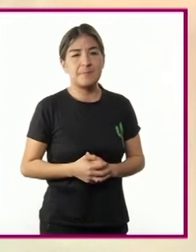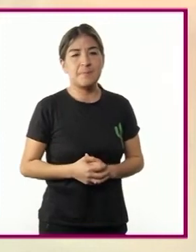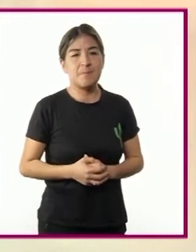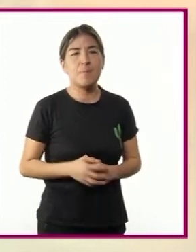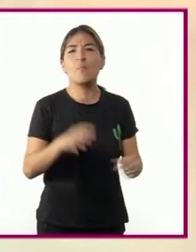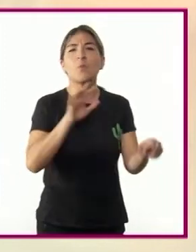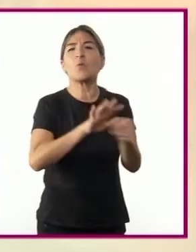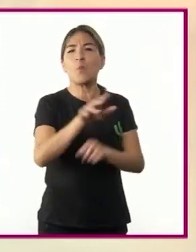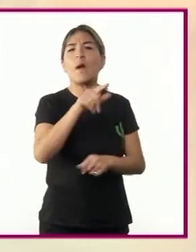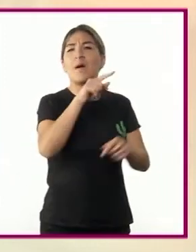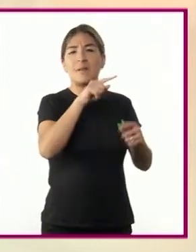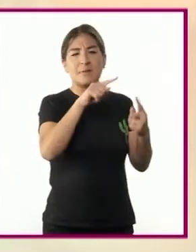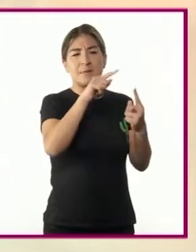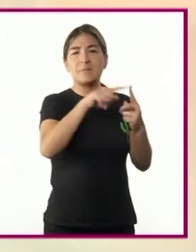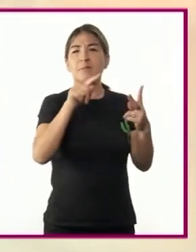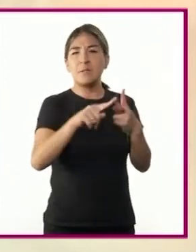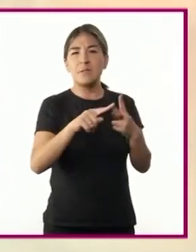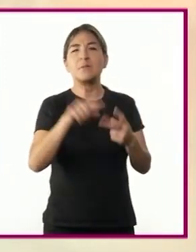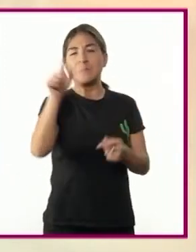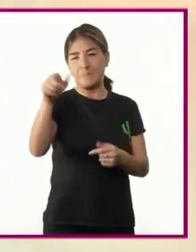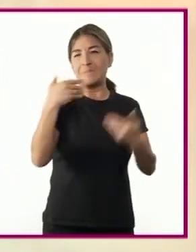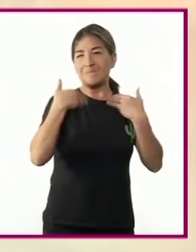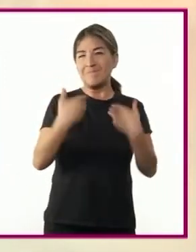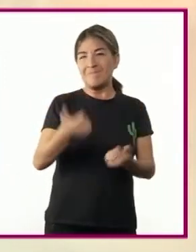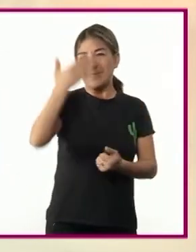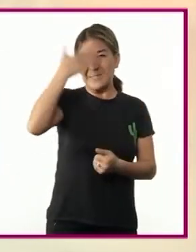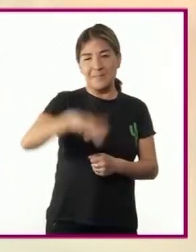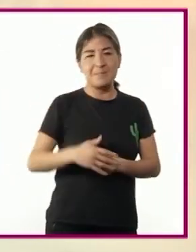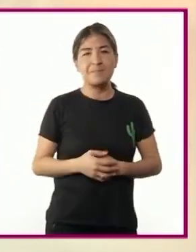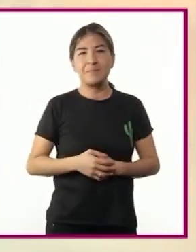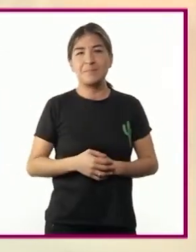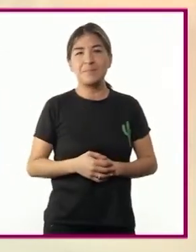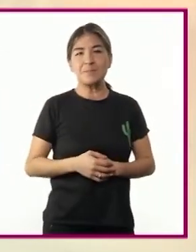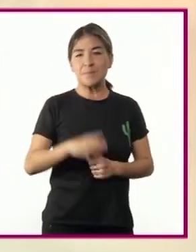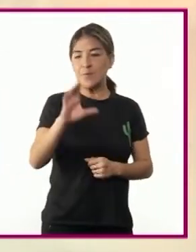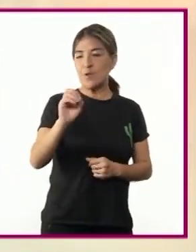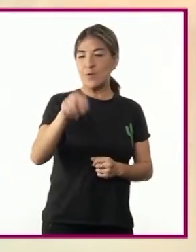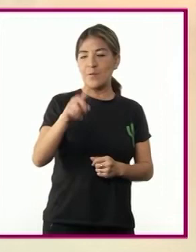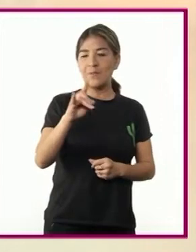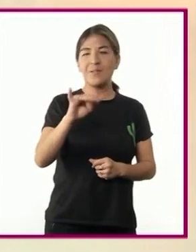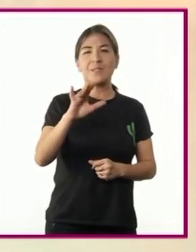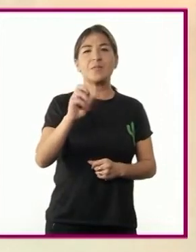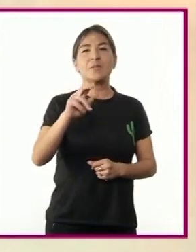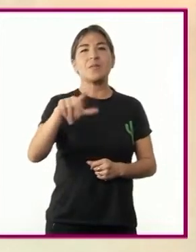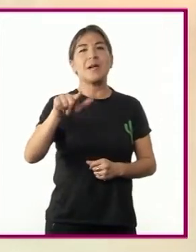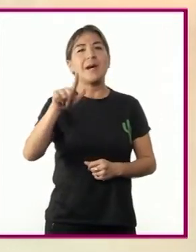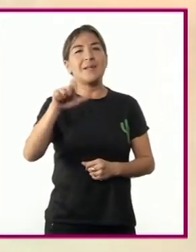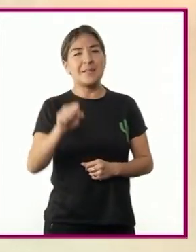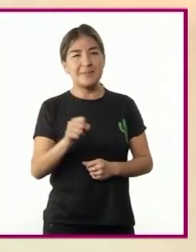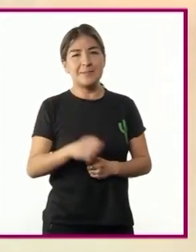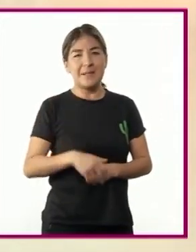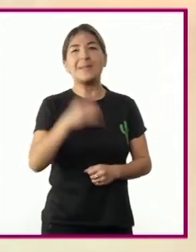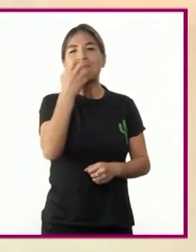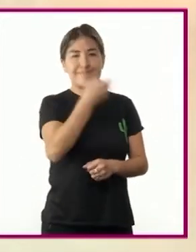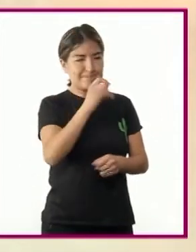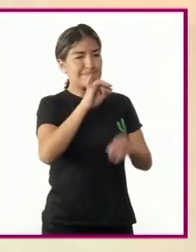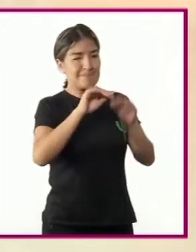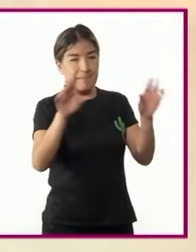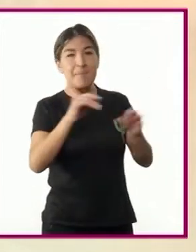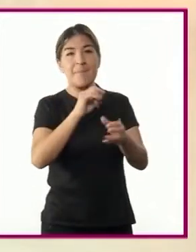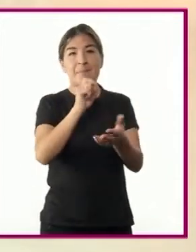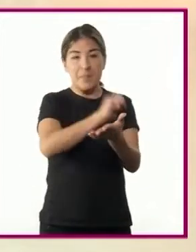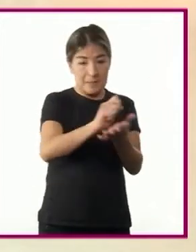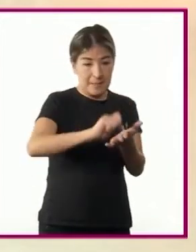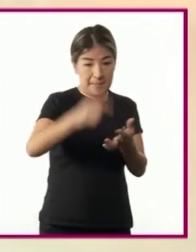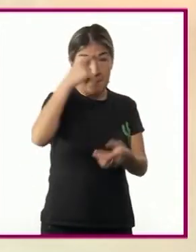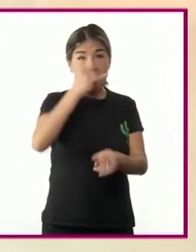ellas probablemente las ubicas bien, son las condicionales. Claro, en los informes de experimentos se